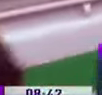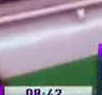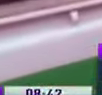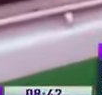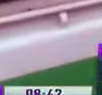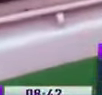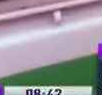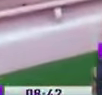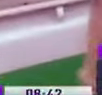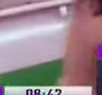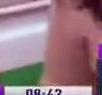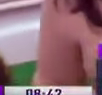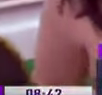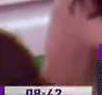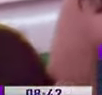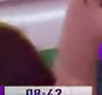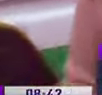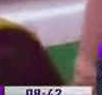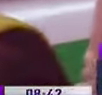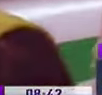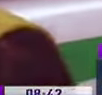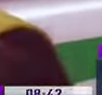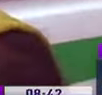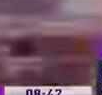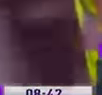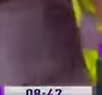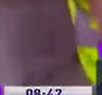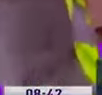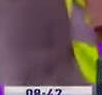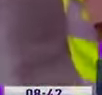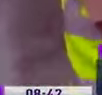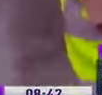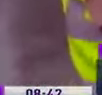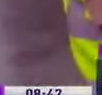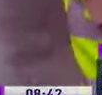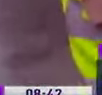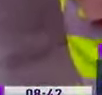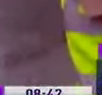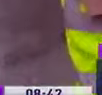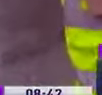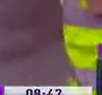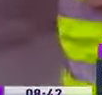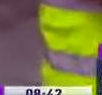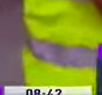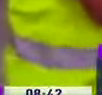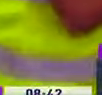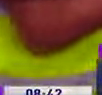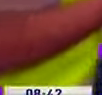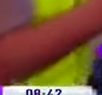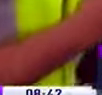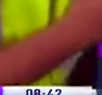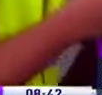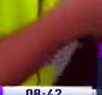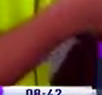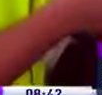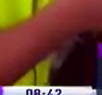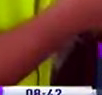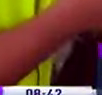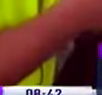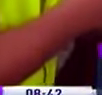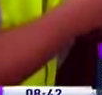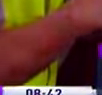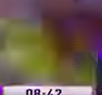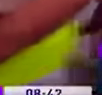cometan esta imprudencia. Pues muy peligroso. Sí, con la chencita de Frozen y todo. Sí, ahí. Congelando. Sí, con mucho